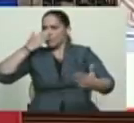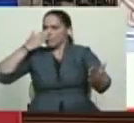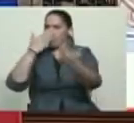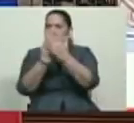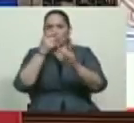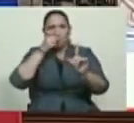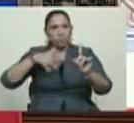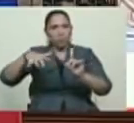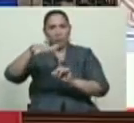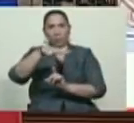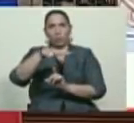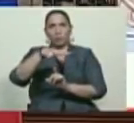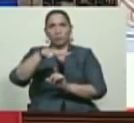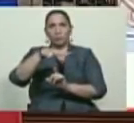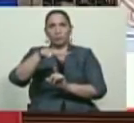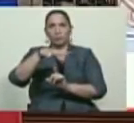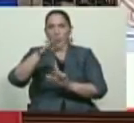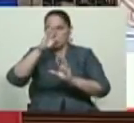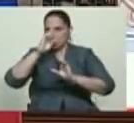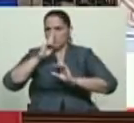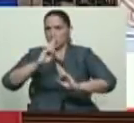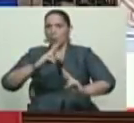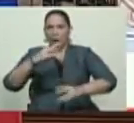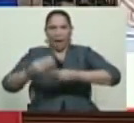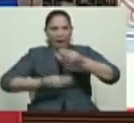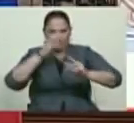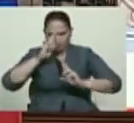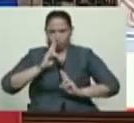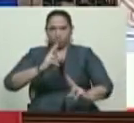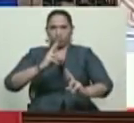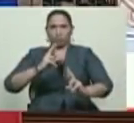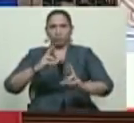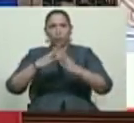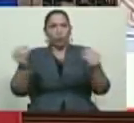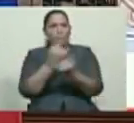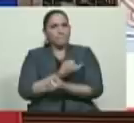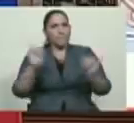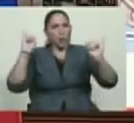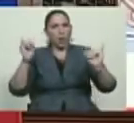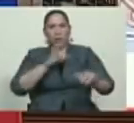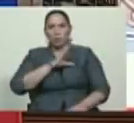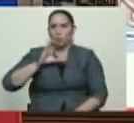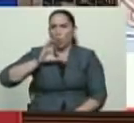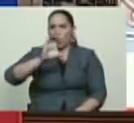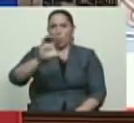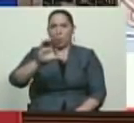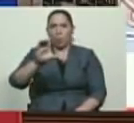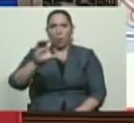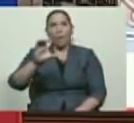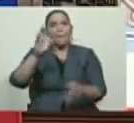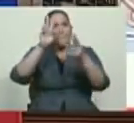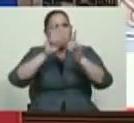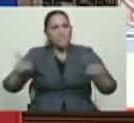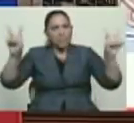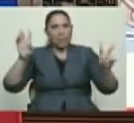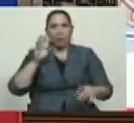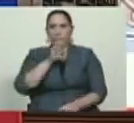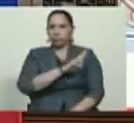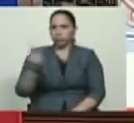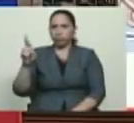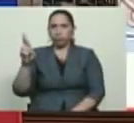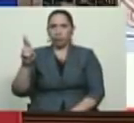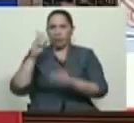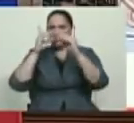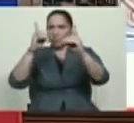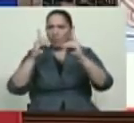pueblo de respetar y hacer respetar la independencia la soberanía y la paz de la república he